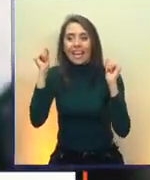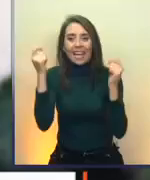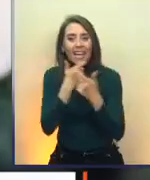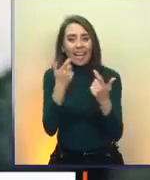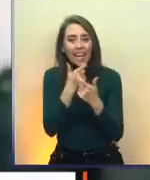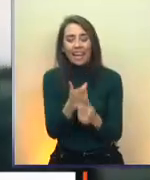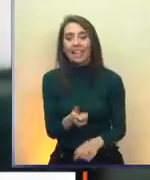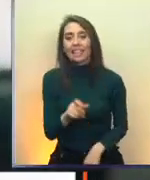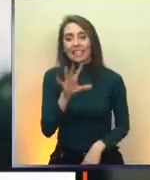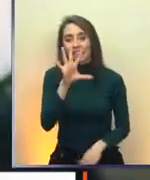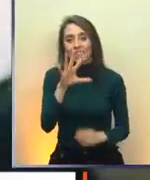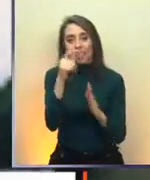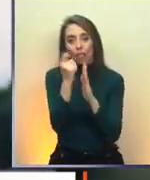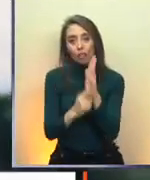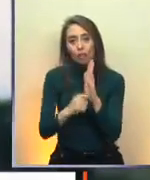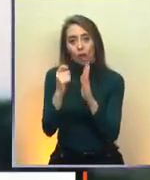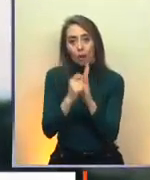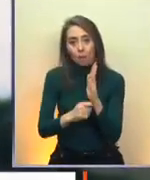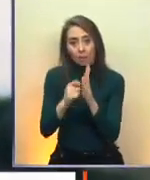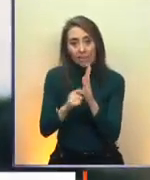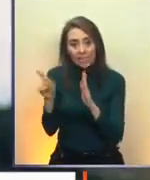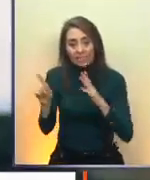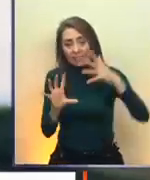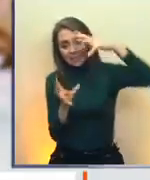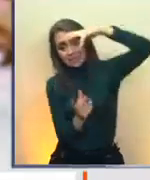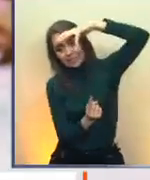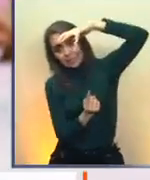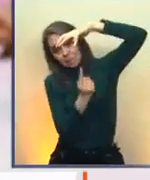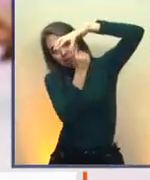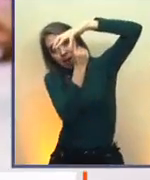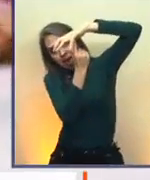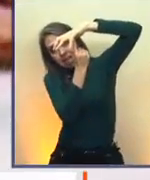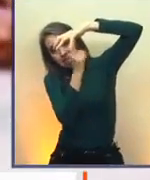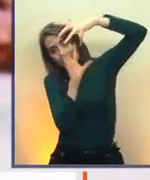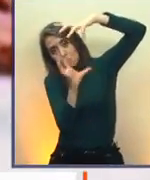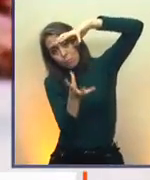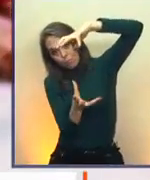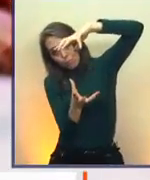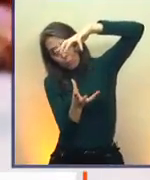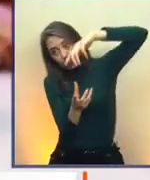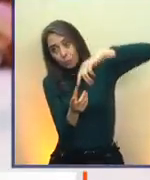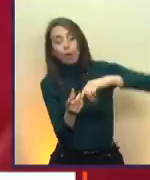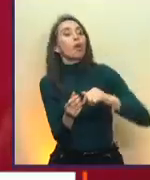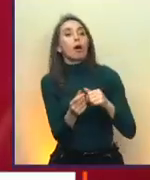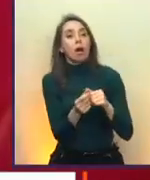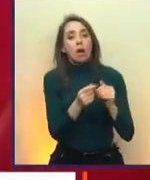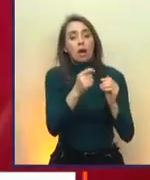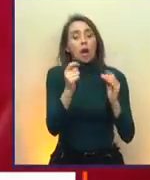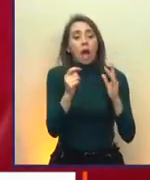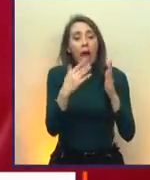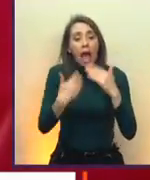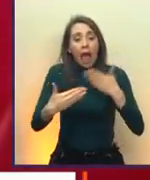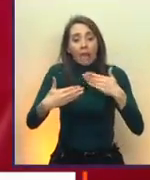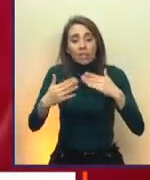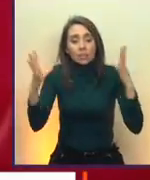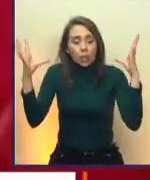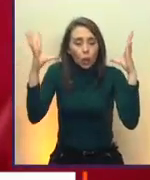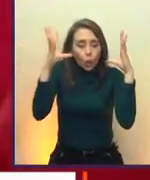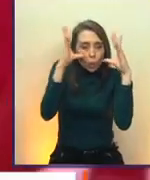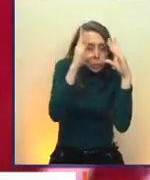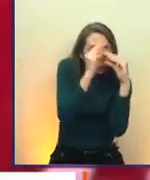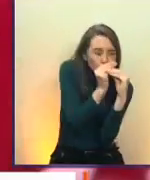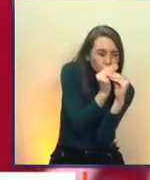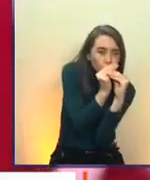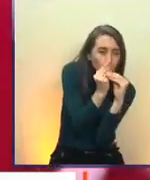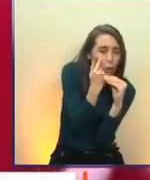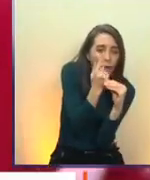Más de 5 meses estuvo Aranda en el extremo más septentrional del planeta. Hubo periodos de oscuridad absoluta y otros con luz